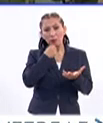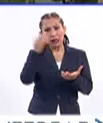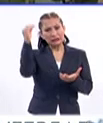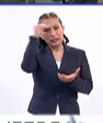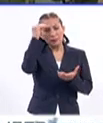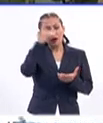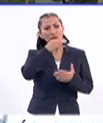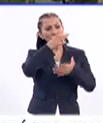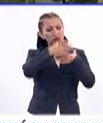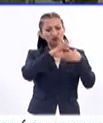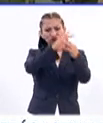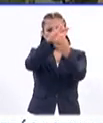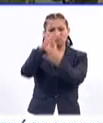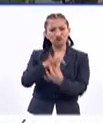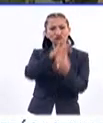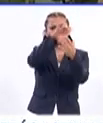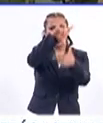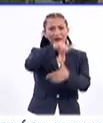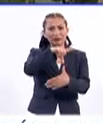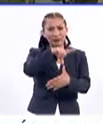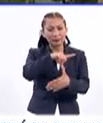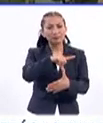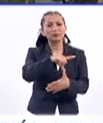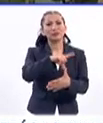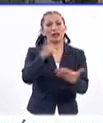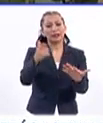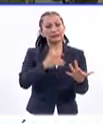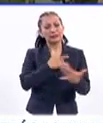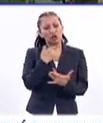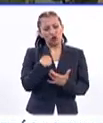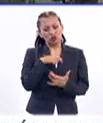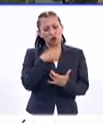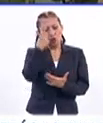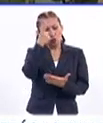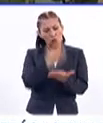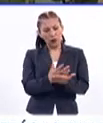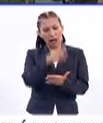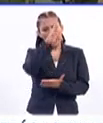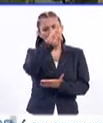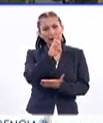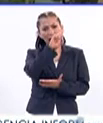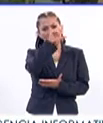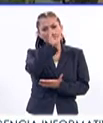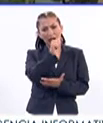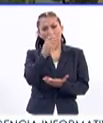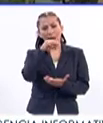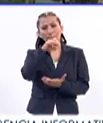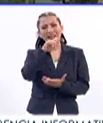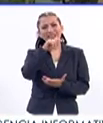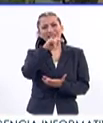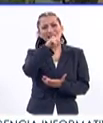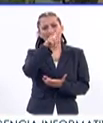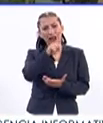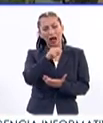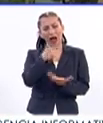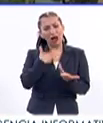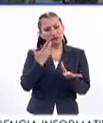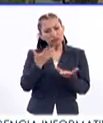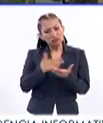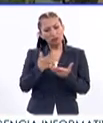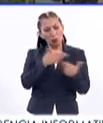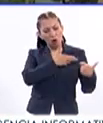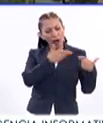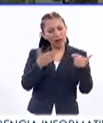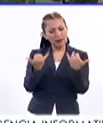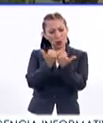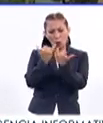de llamados a unidad latinoamericana y el sentido de que somos una raza mestiza, que tenemos una